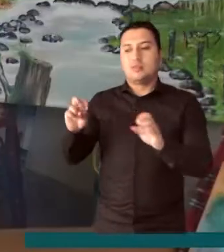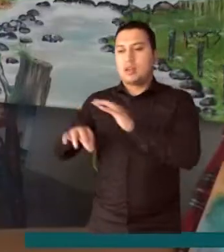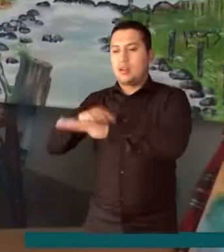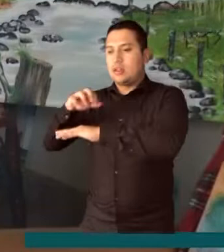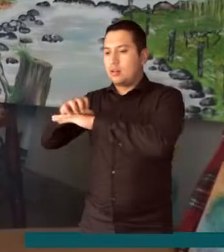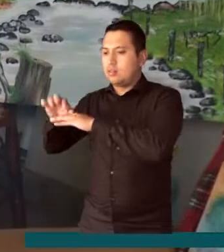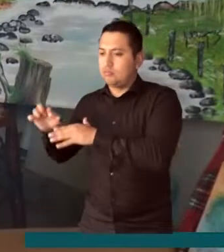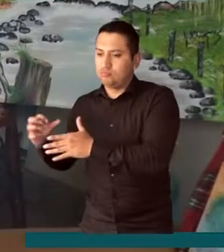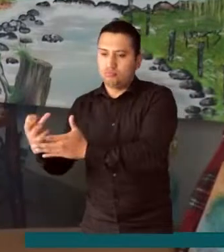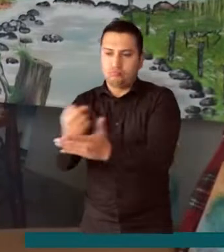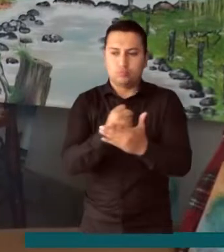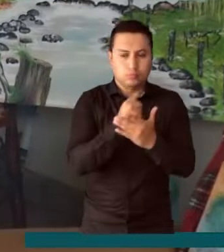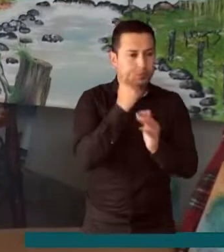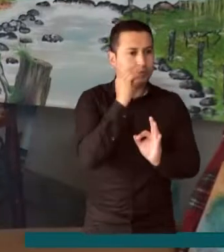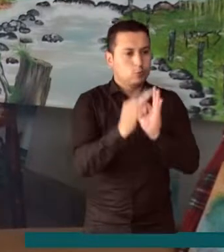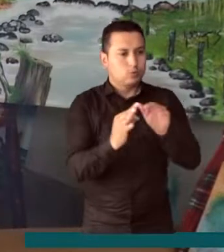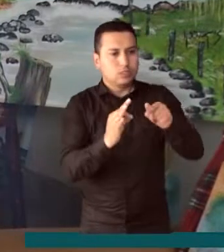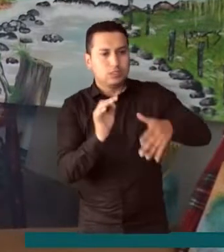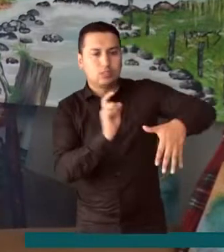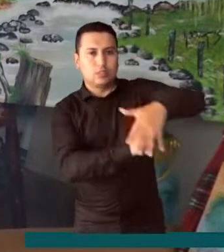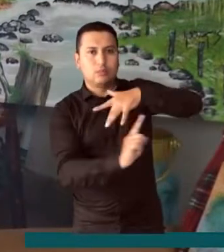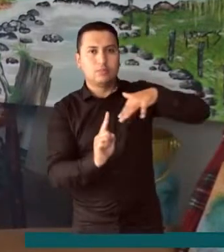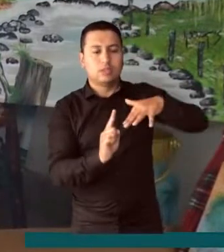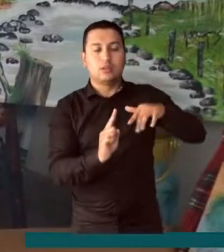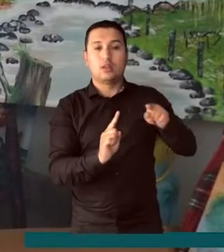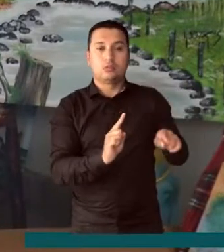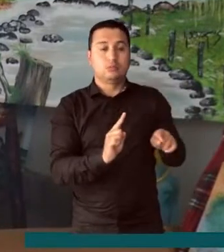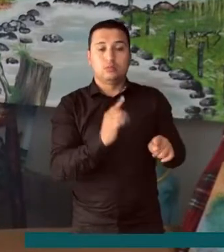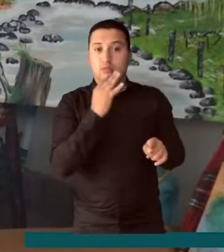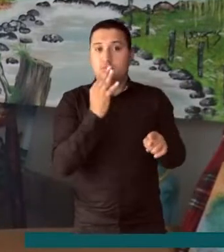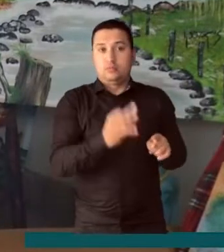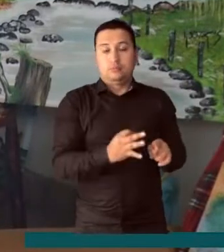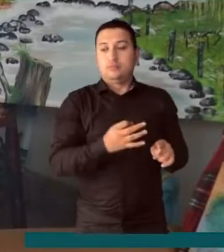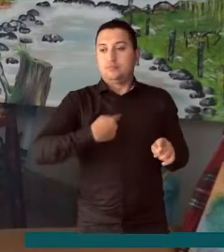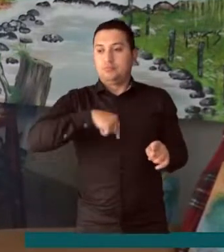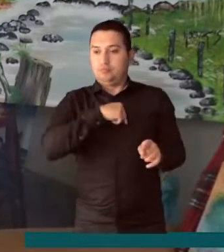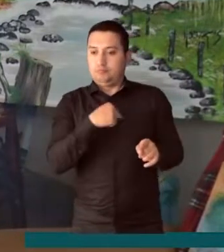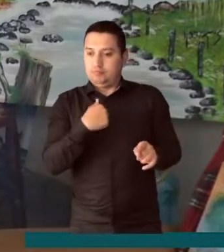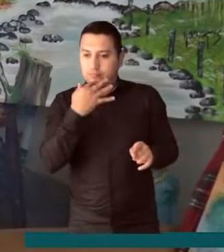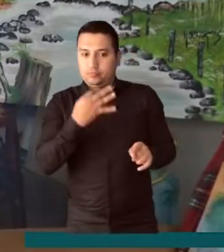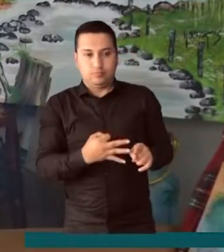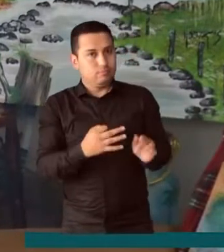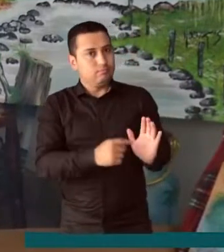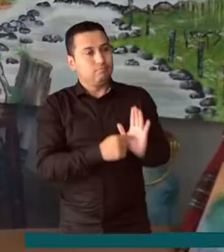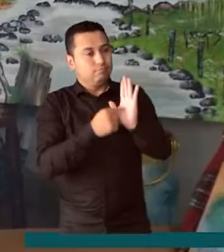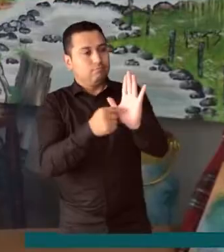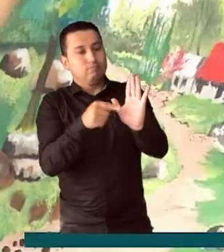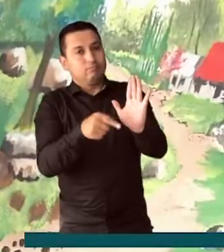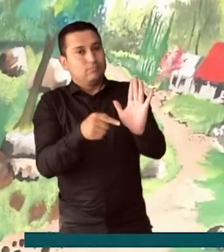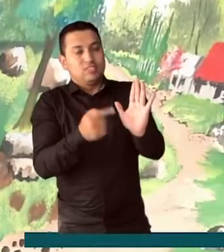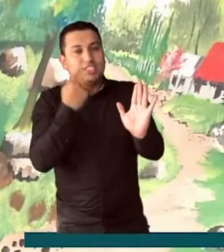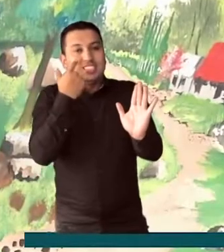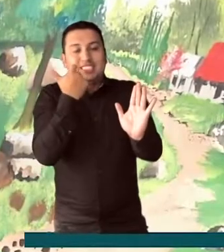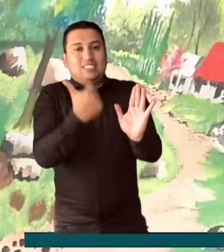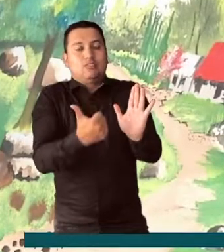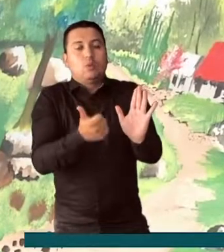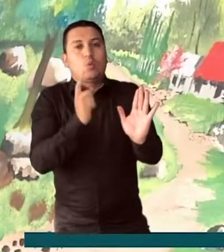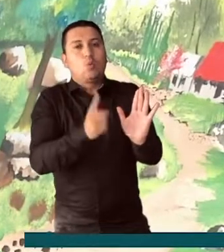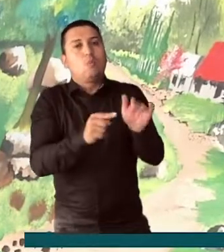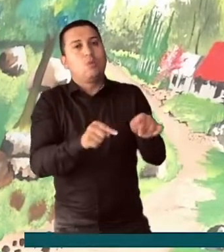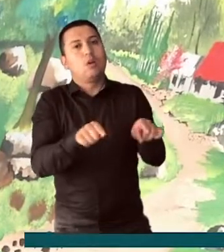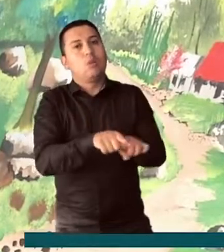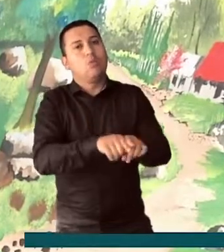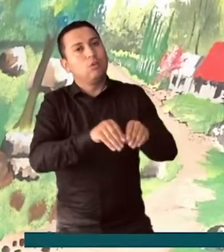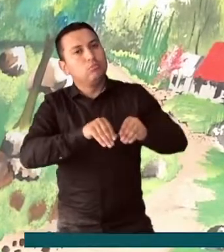tema de la recolección, el tema de cuidar el medio ambiente, es algo de lo que yo les digo que la verdad es muy, muy, muy inspirador y muy chévere,